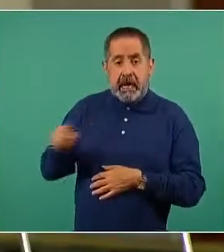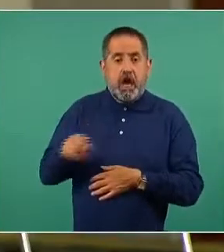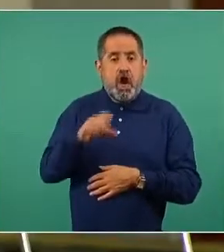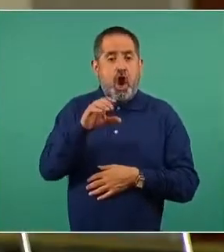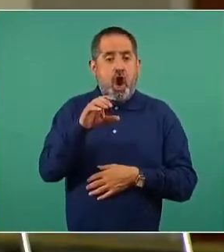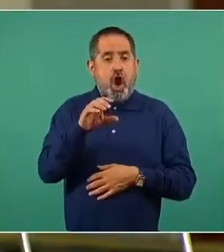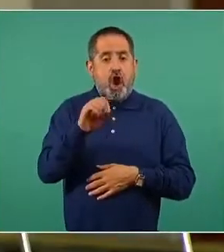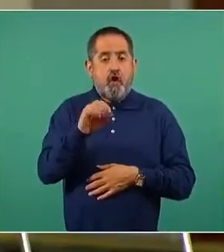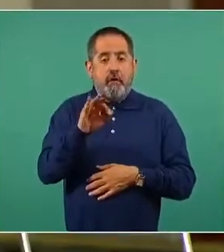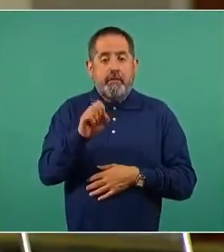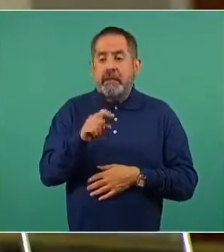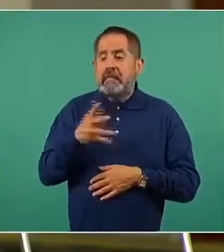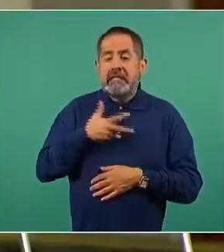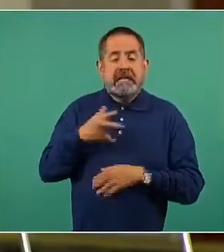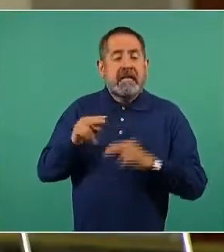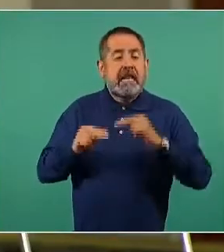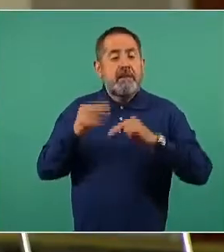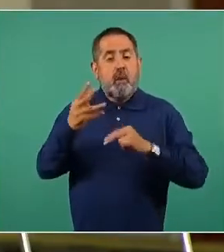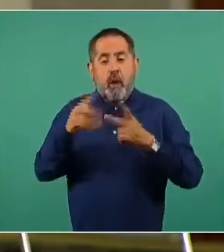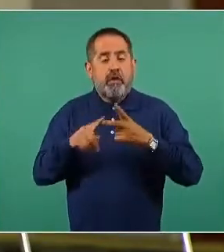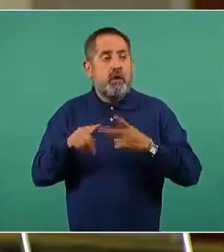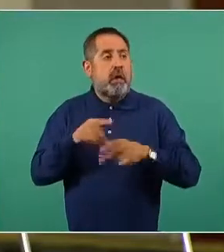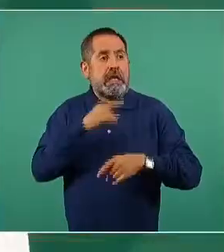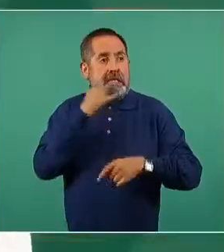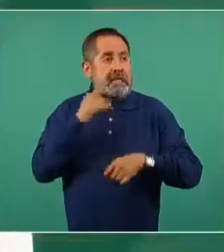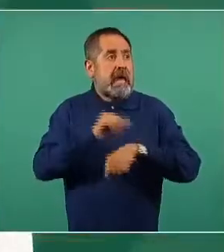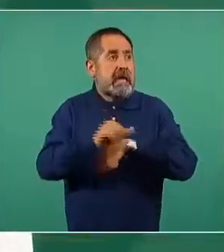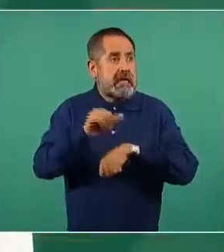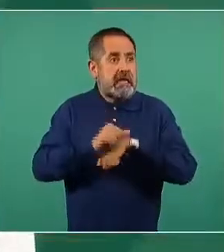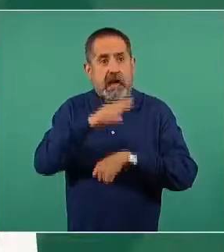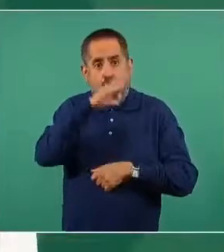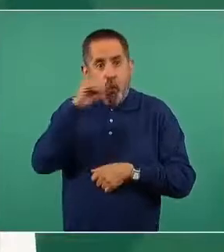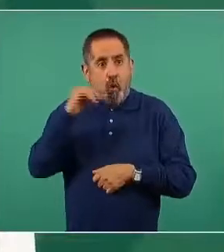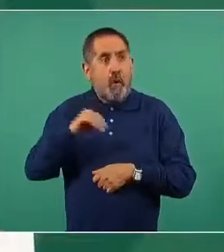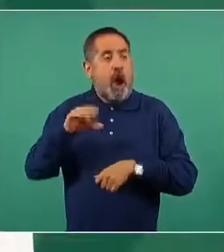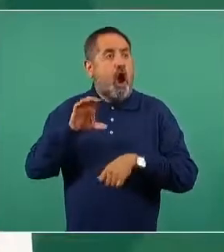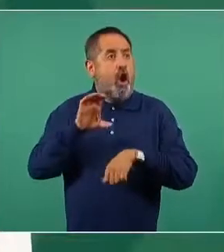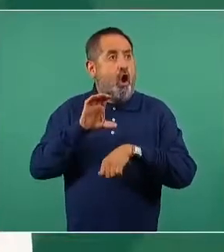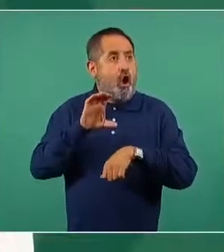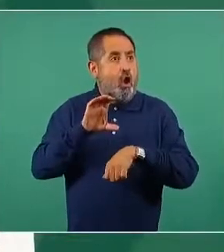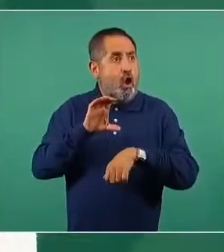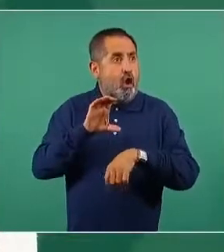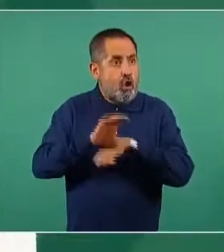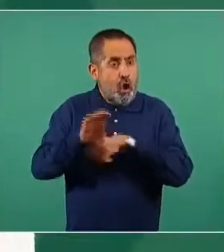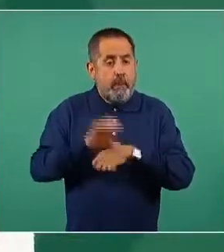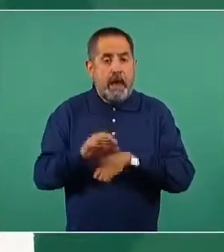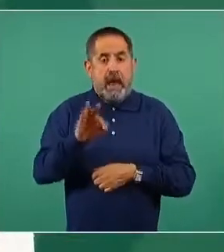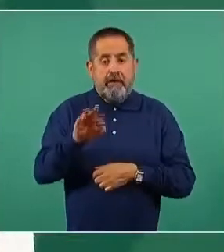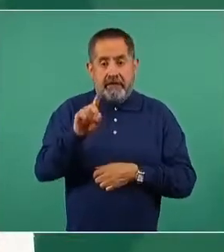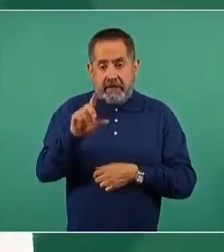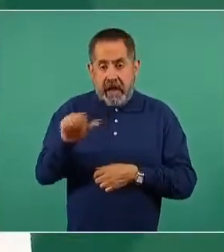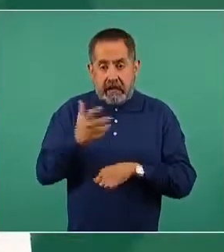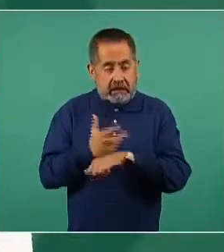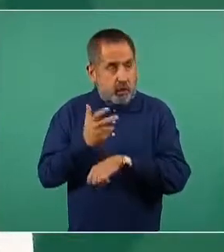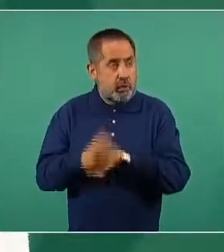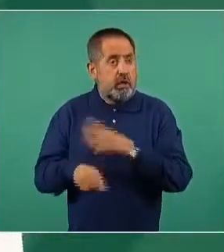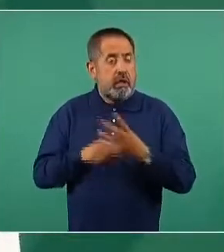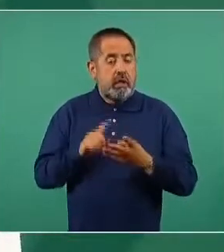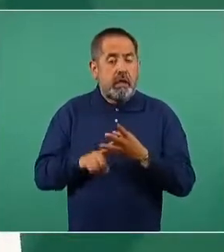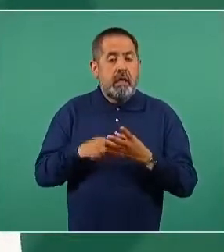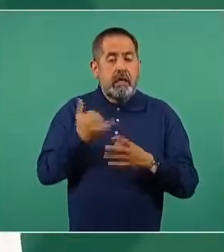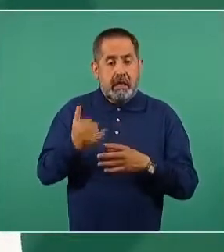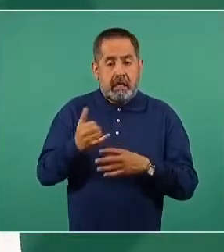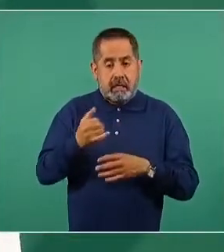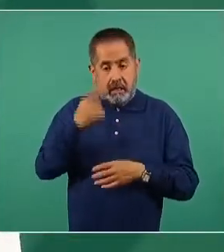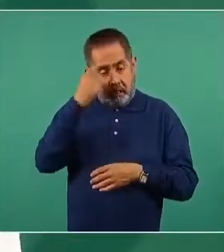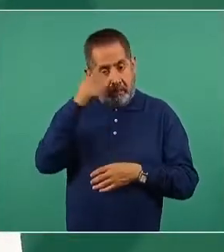nivel 4, pero la de Chile, la de Argentina, la de Cuba, la de Colombia, la FDA de Estados Unidos y la Agencia de